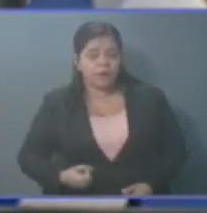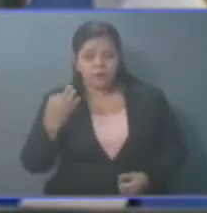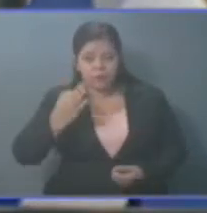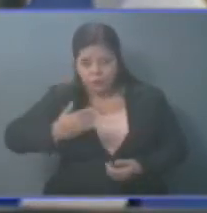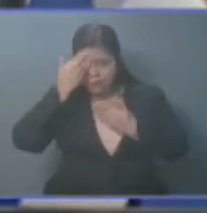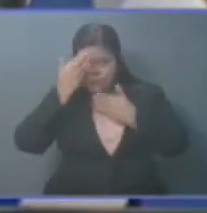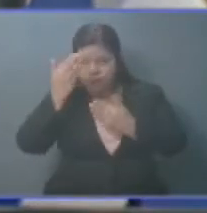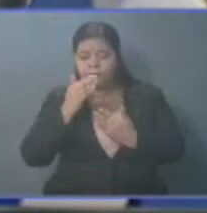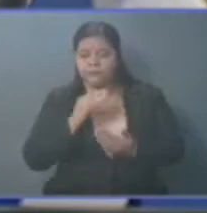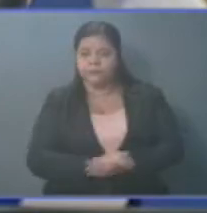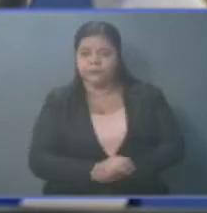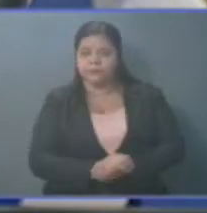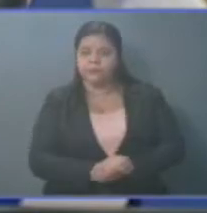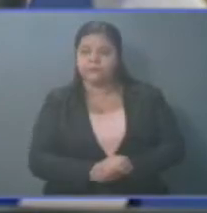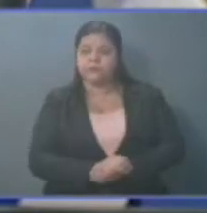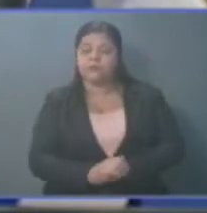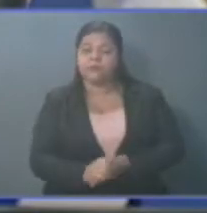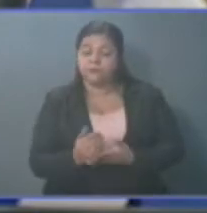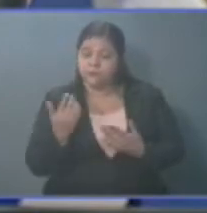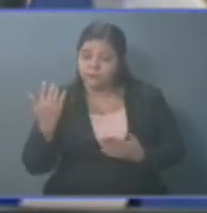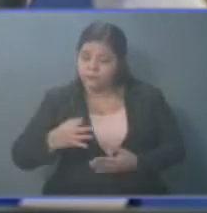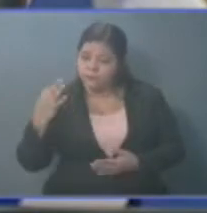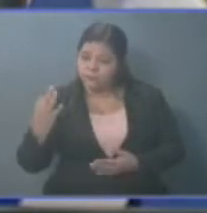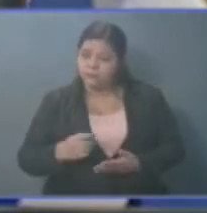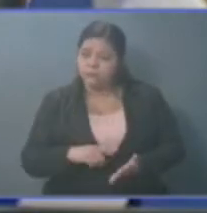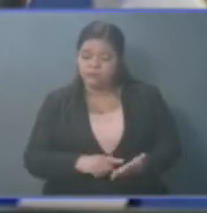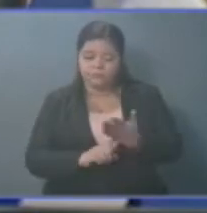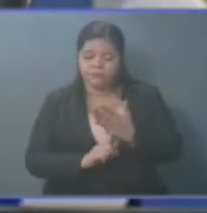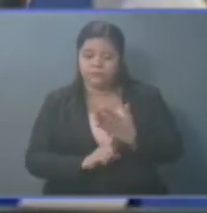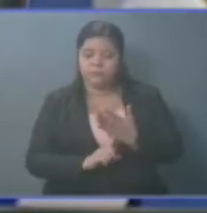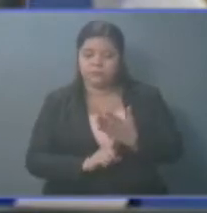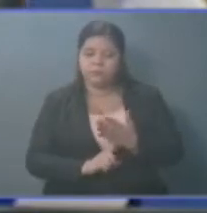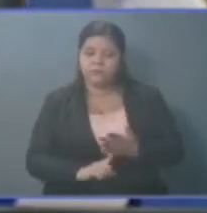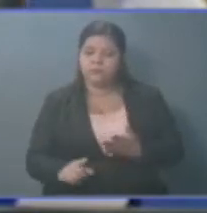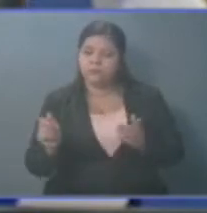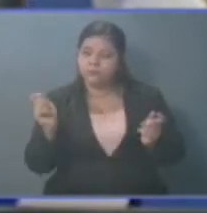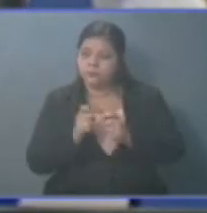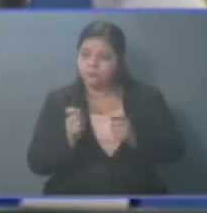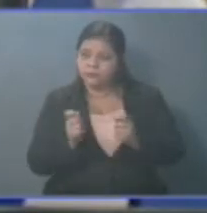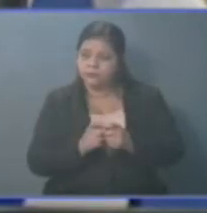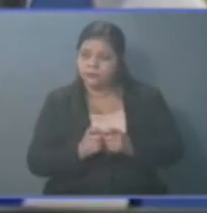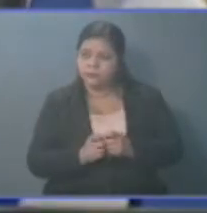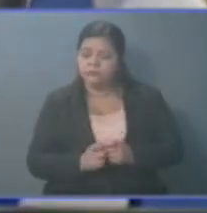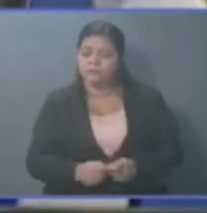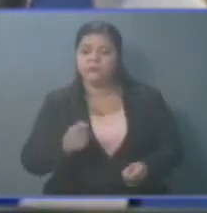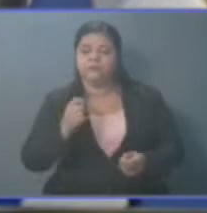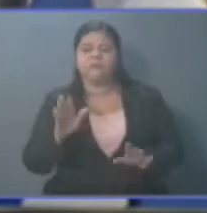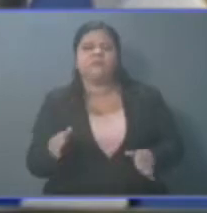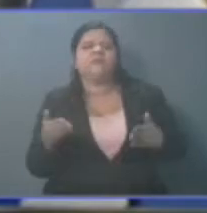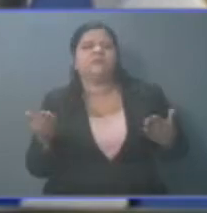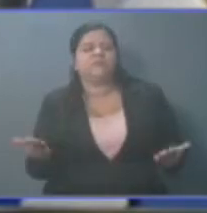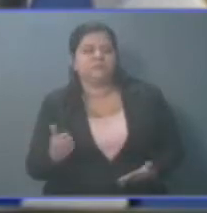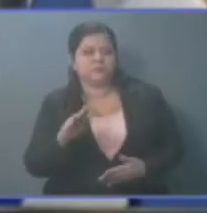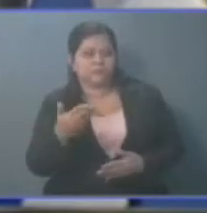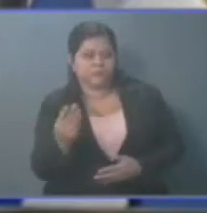cumplir, que tienen que presentar específicamente el destino para cuál